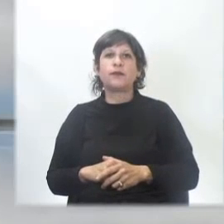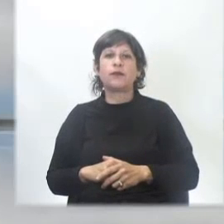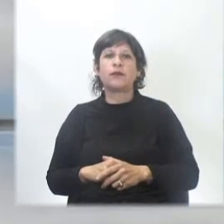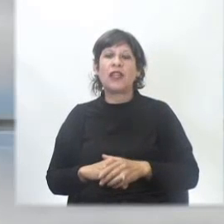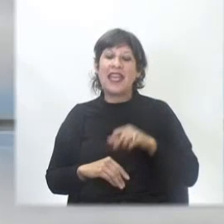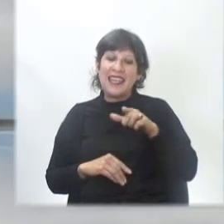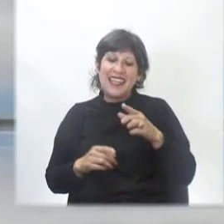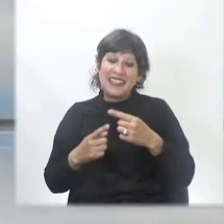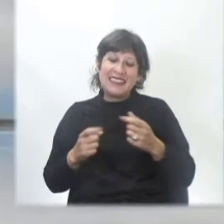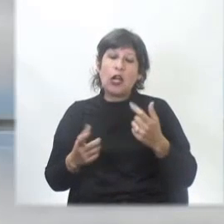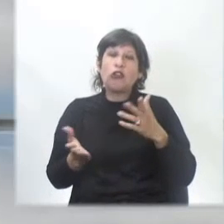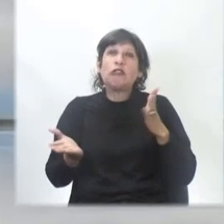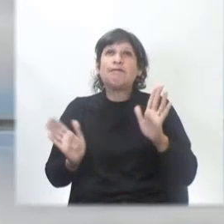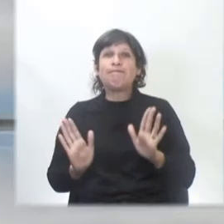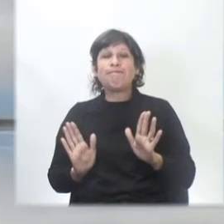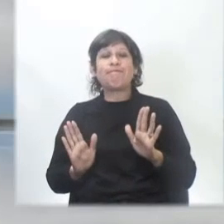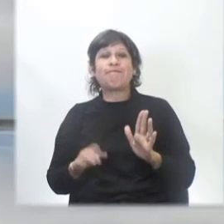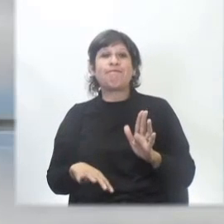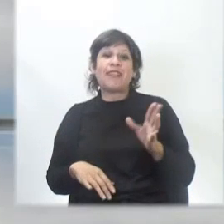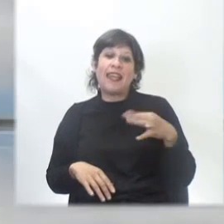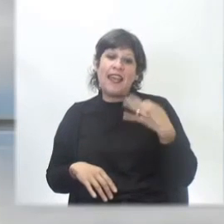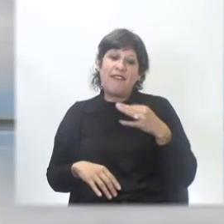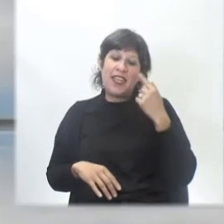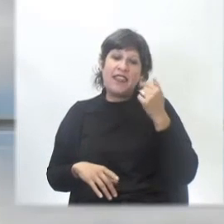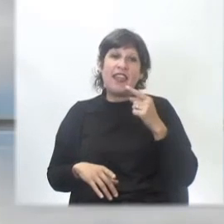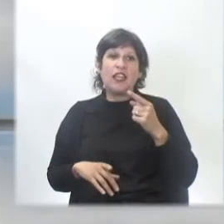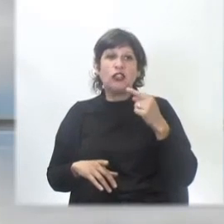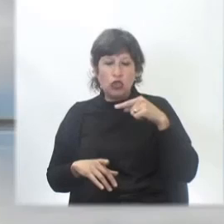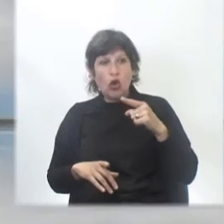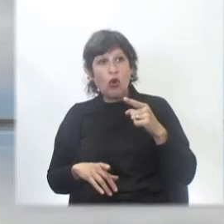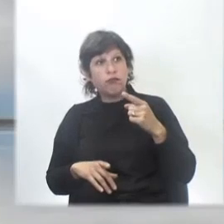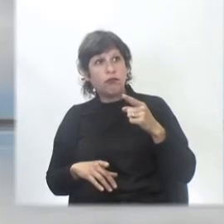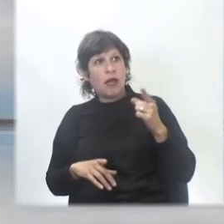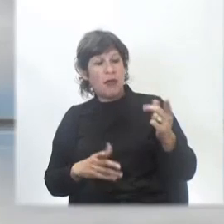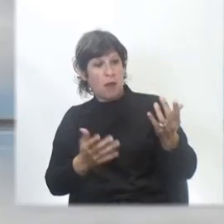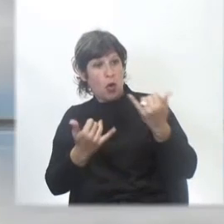Y estas cosas de la vida, yo me entero el mismo día